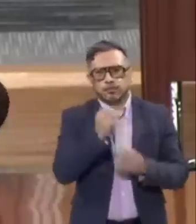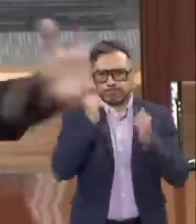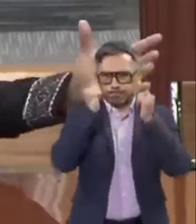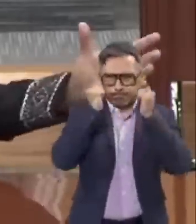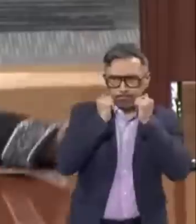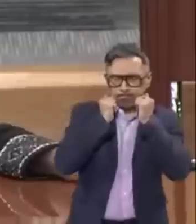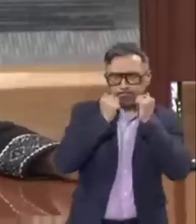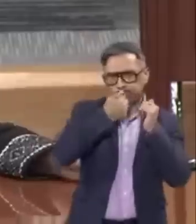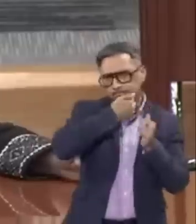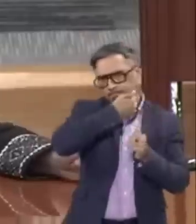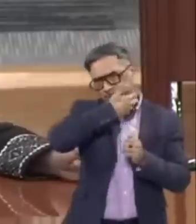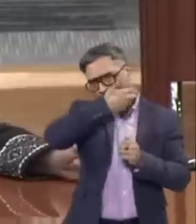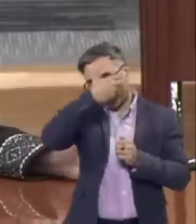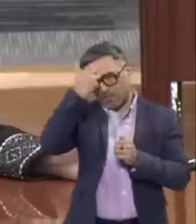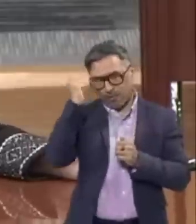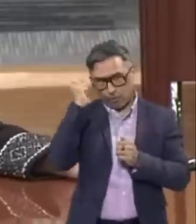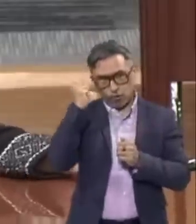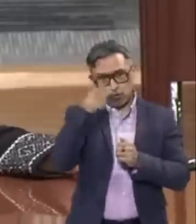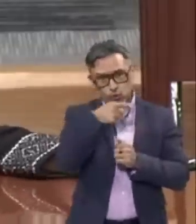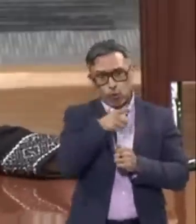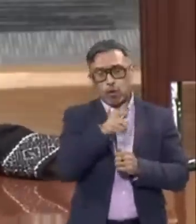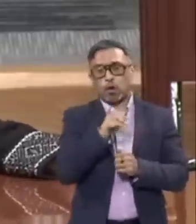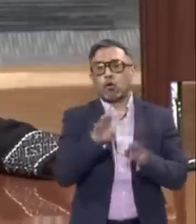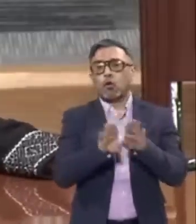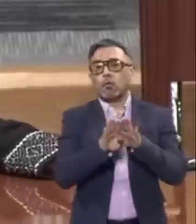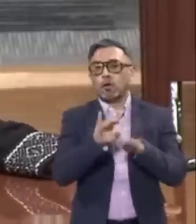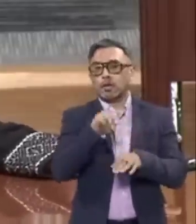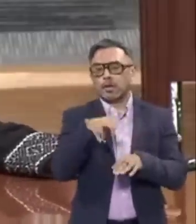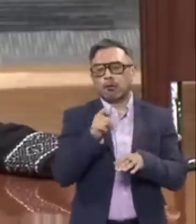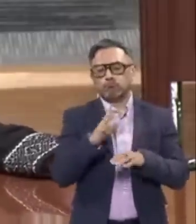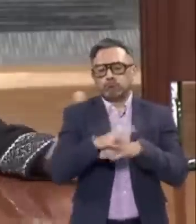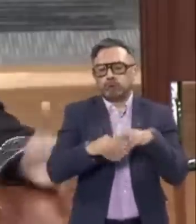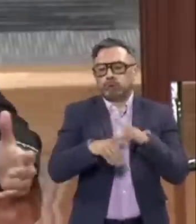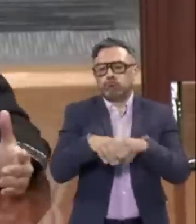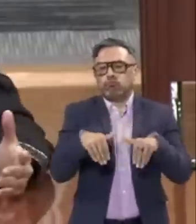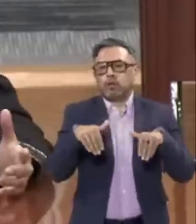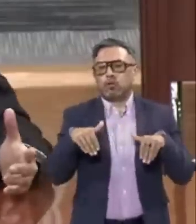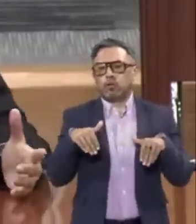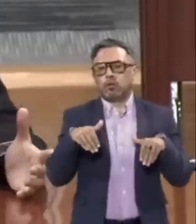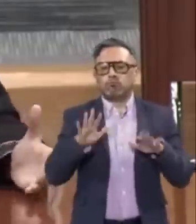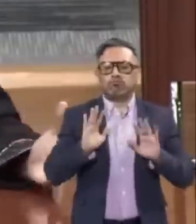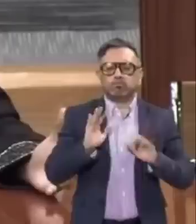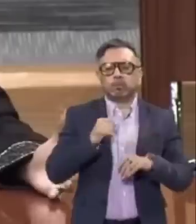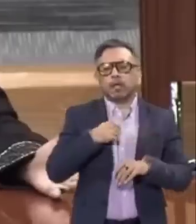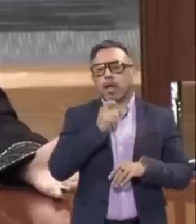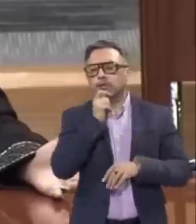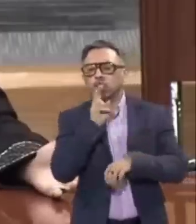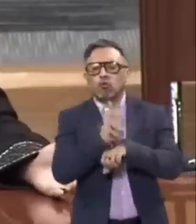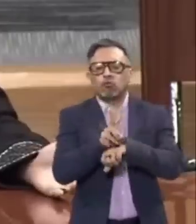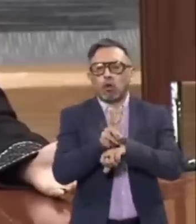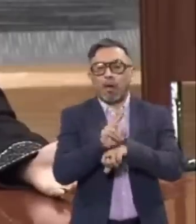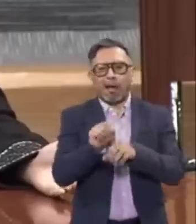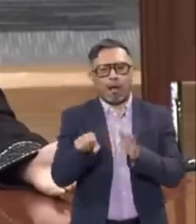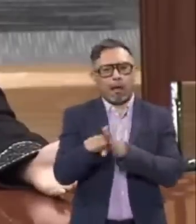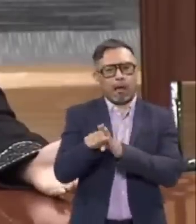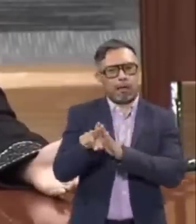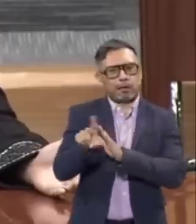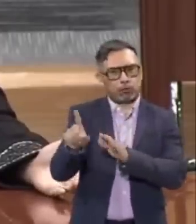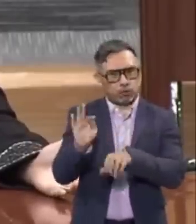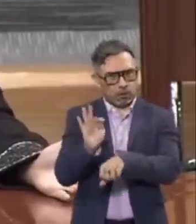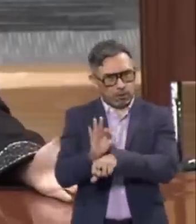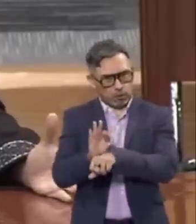demostrar que nunca fue un árbitro electoral, sino un jugador de la oposición? ¿De trabajar para la derecha